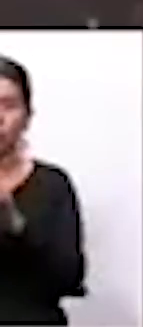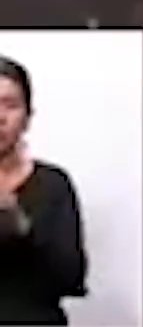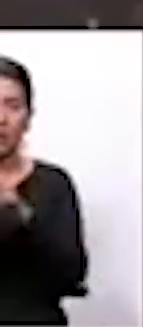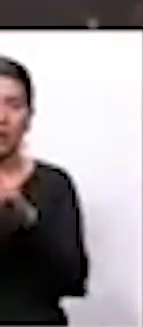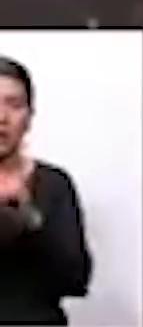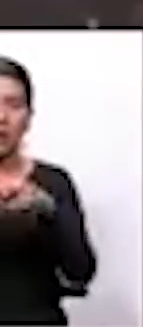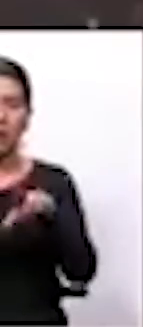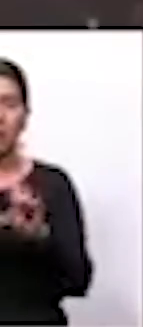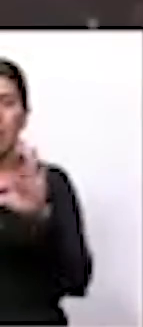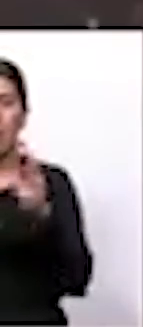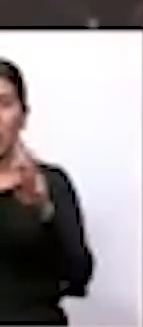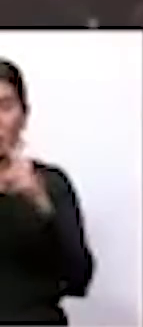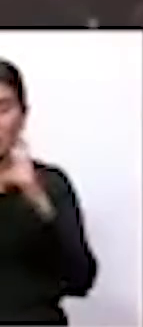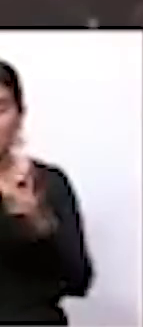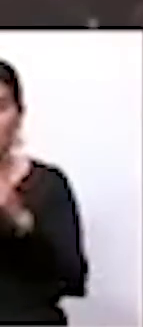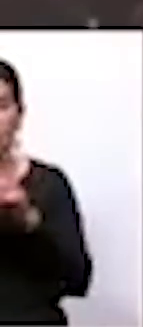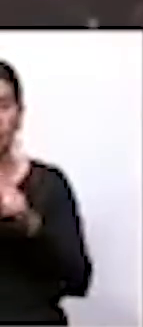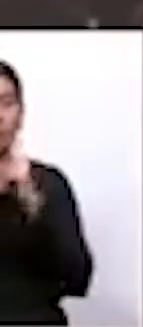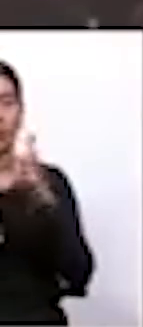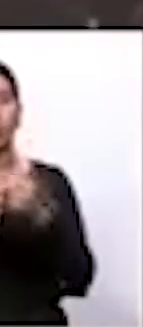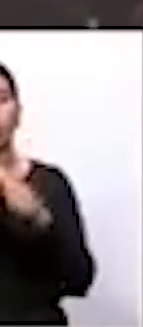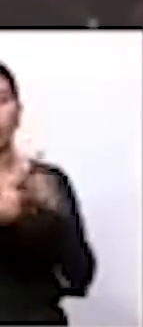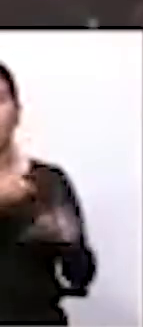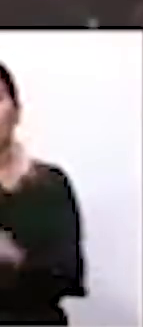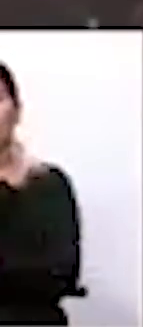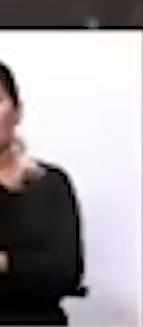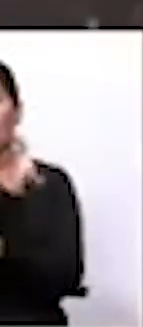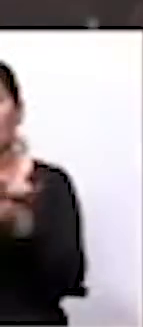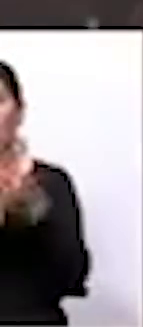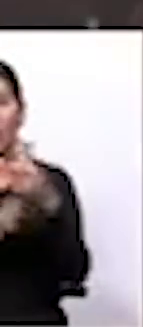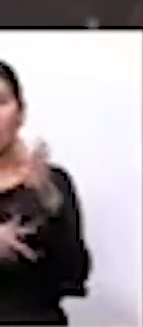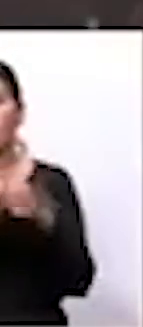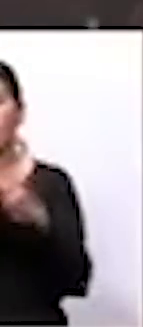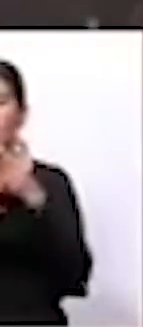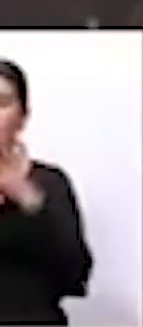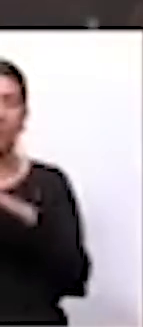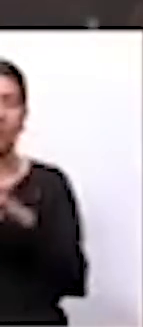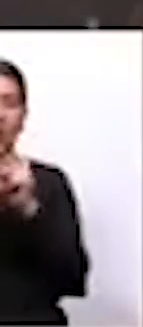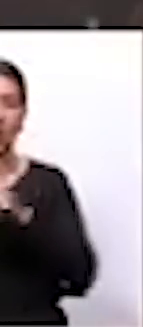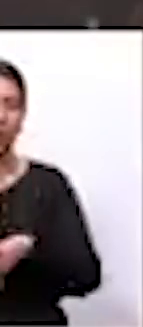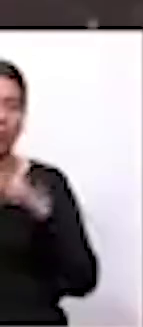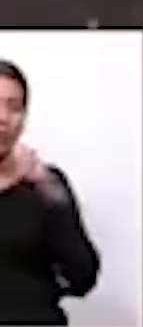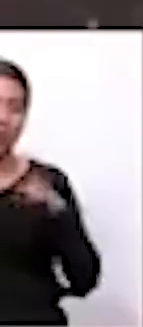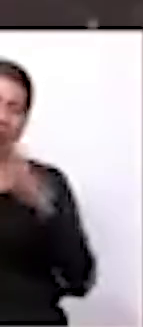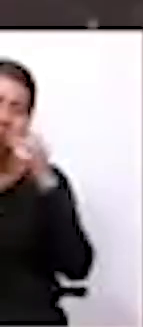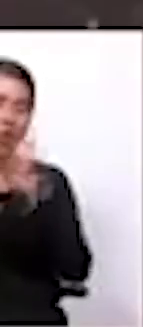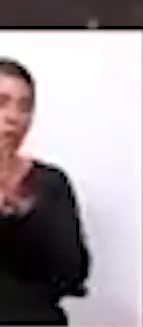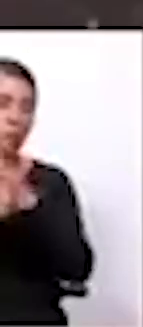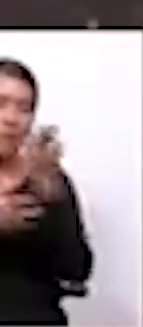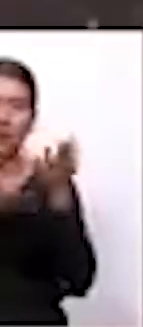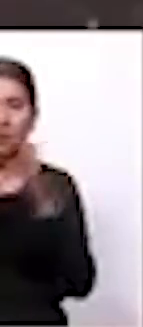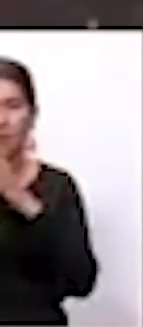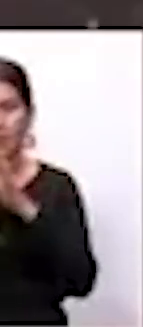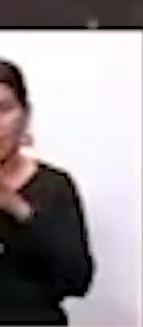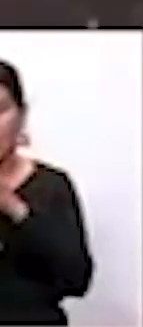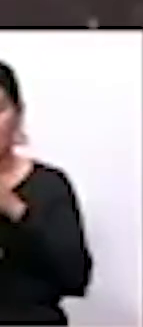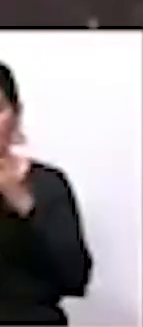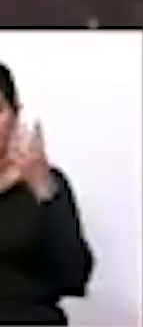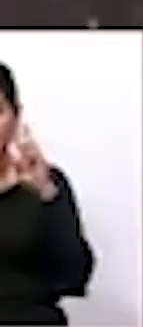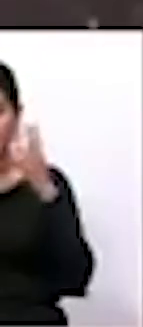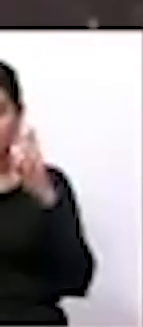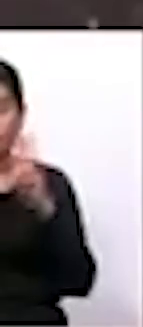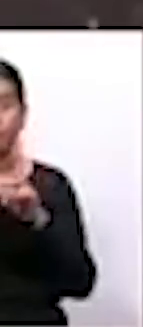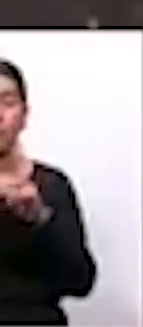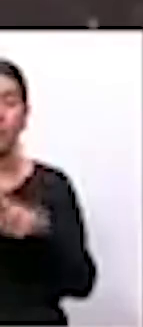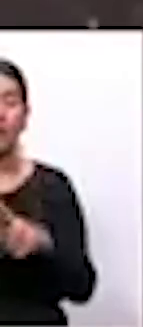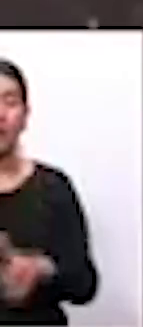DIPRECOM, pasa lo de la guardia. Y viene la excusa para decir no nos sentamos porque hay detenido, bla, bla, bla. Se tenían